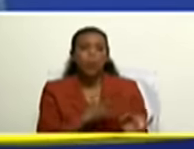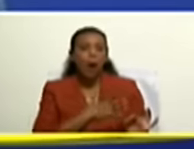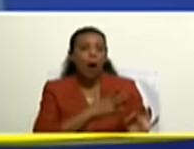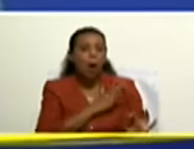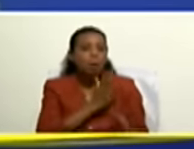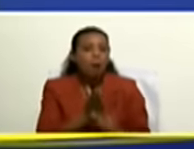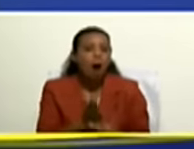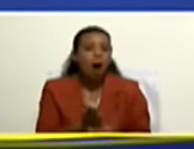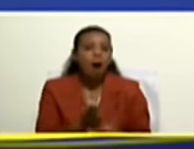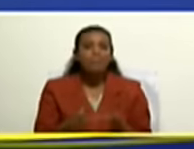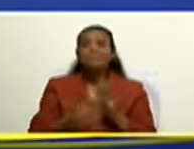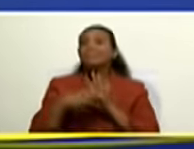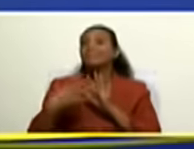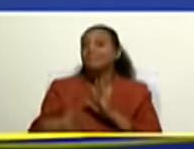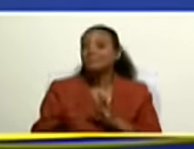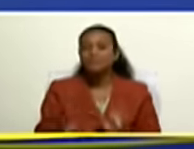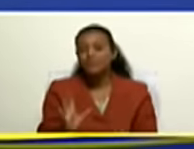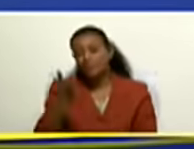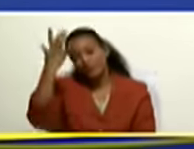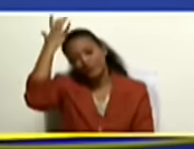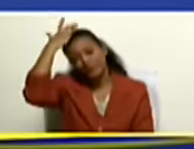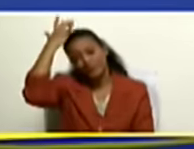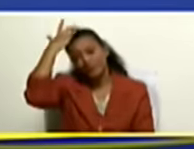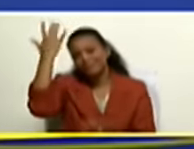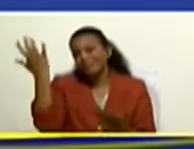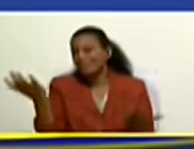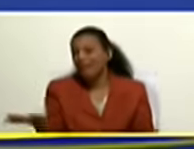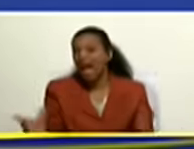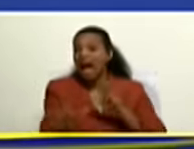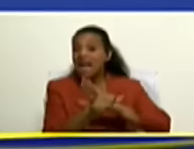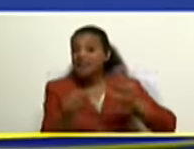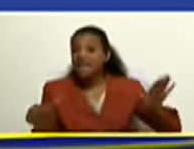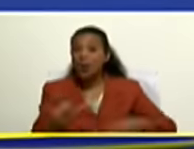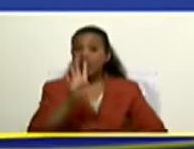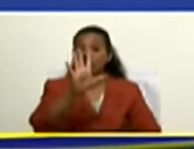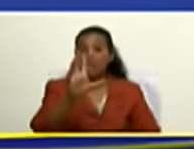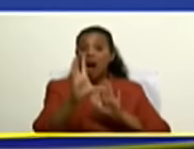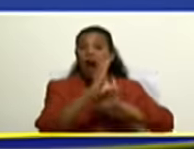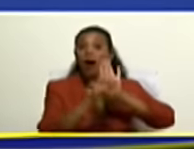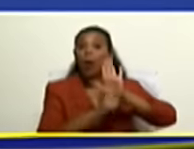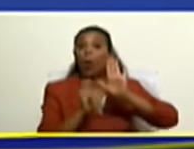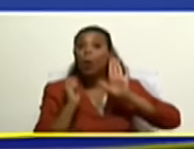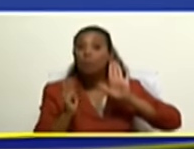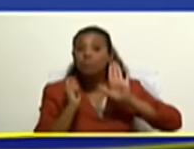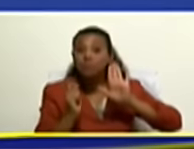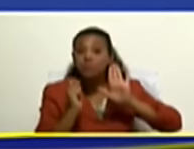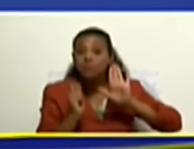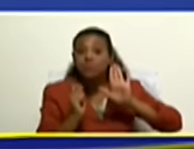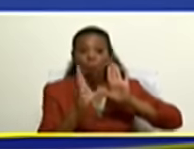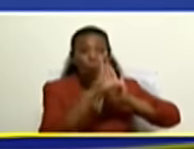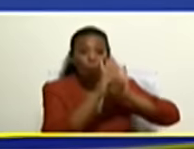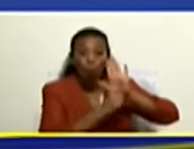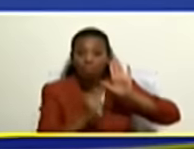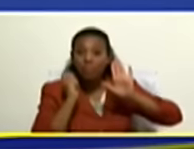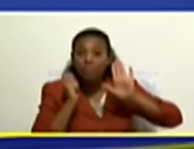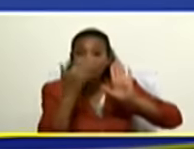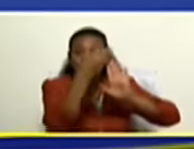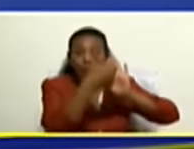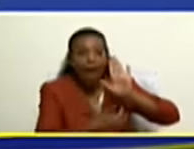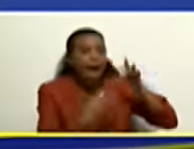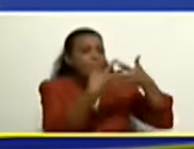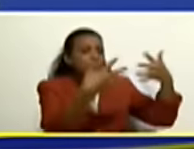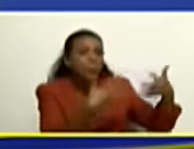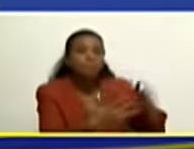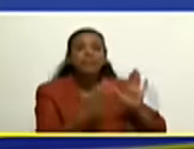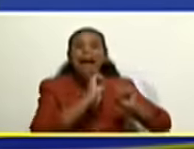ejerza la soberanía. Resulta que el artículo 5 de la Constitución de la República Bolivariana de